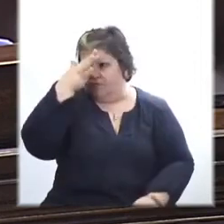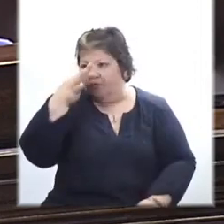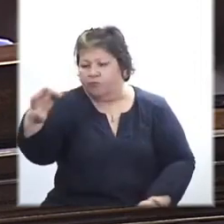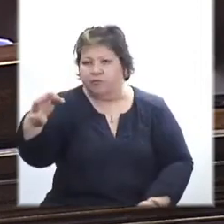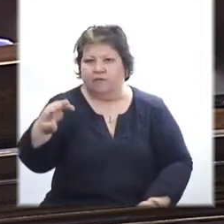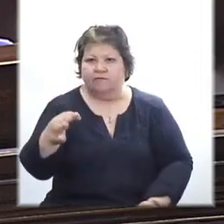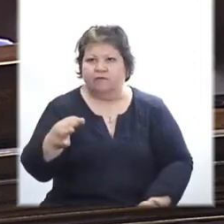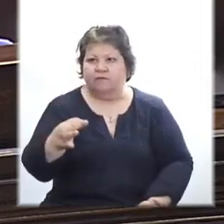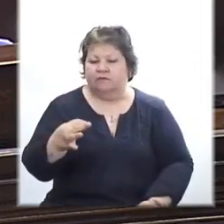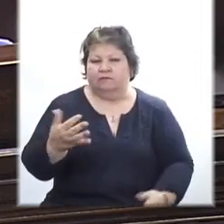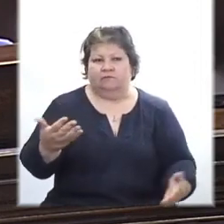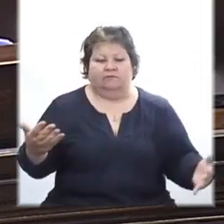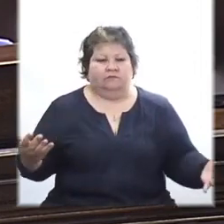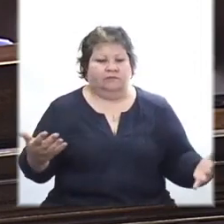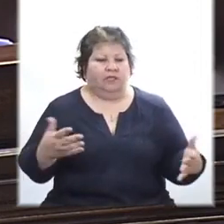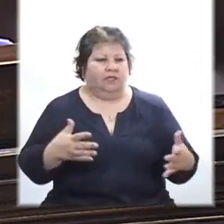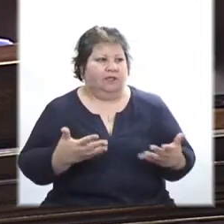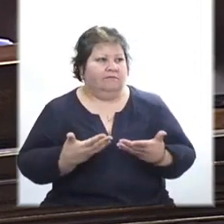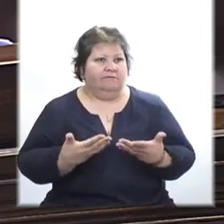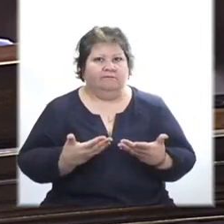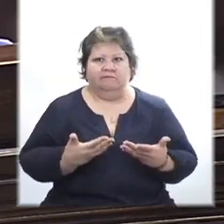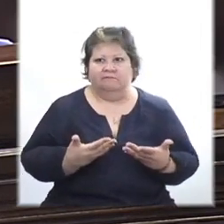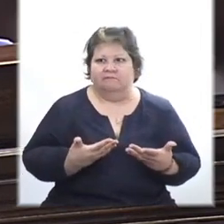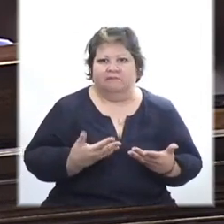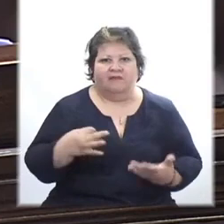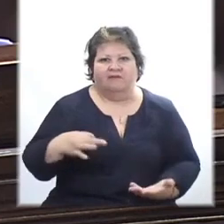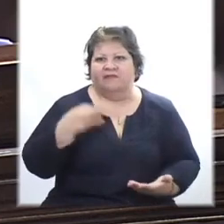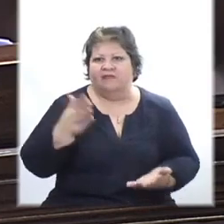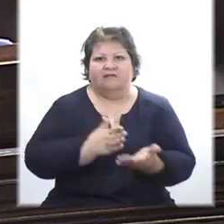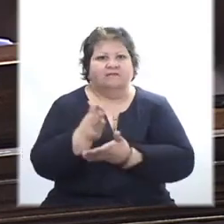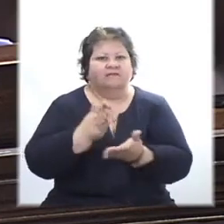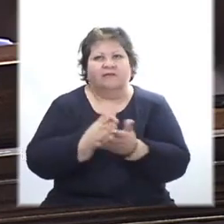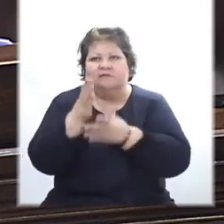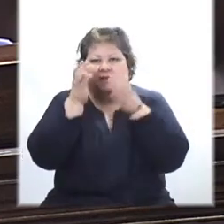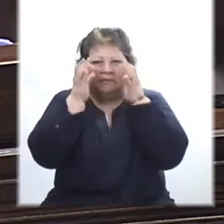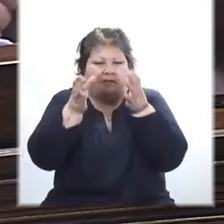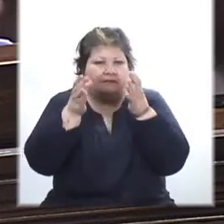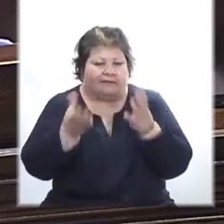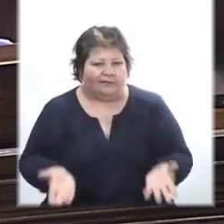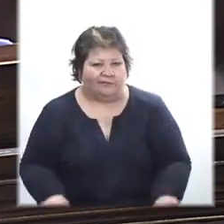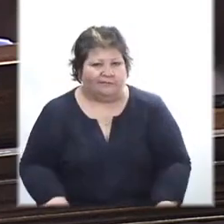enfrentados a vivir en un constante peligro.